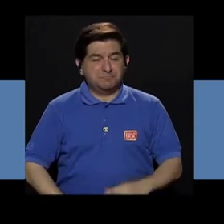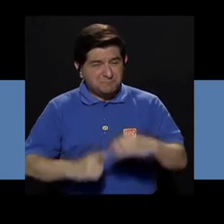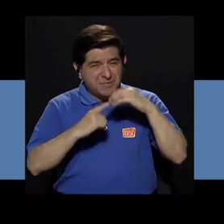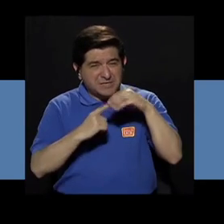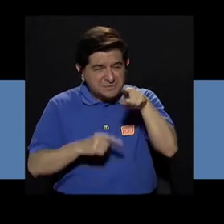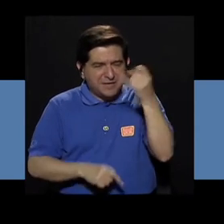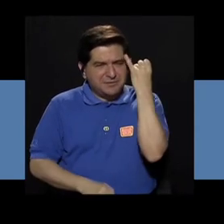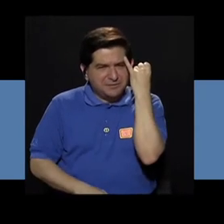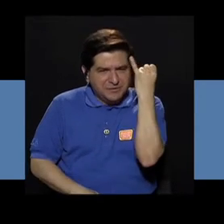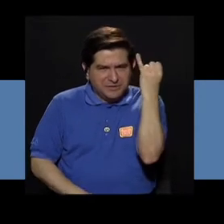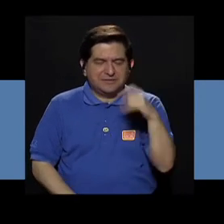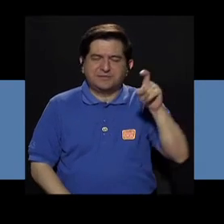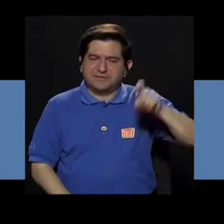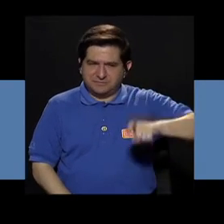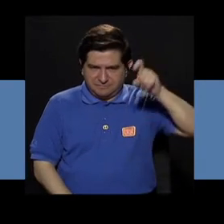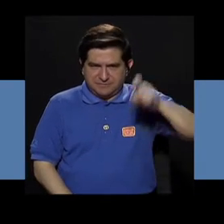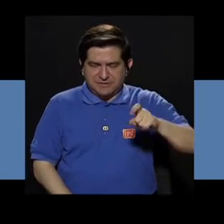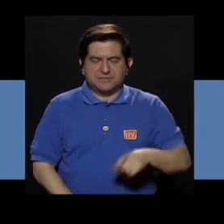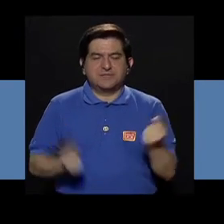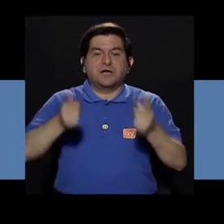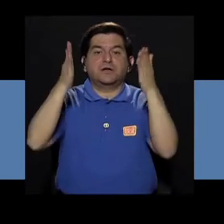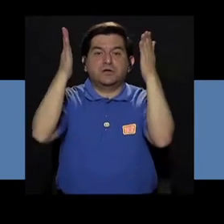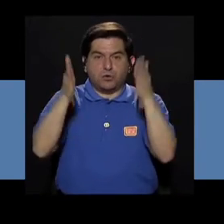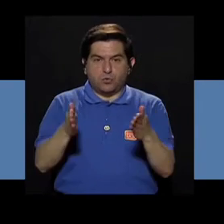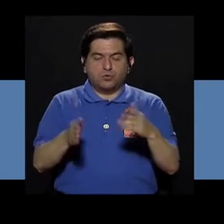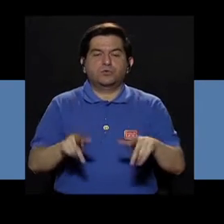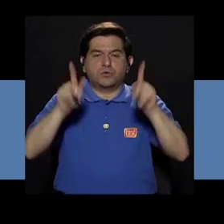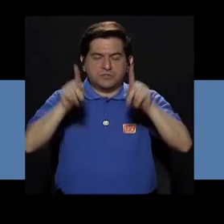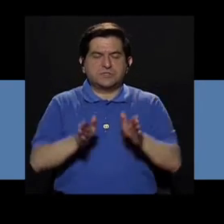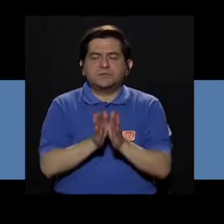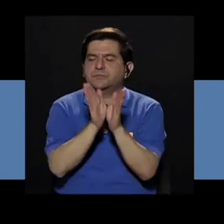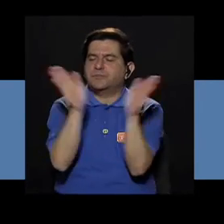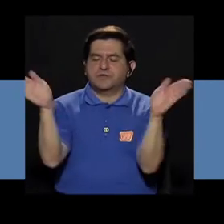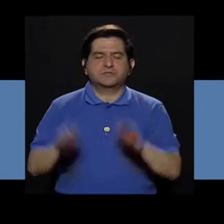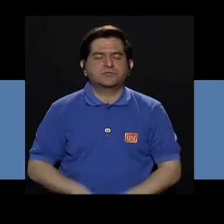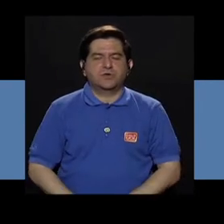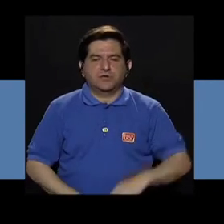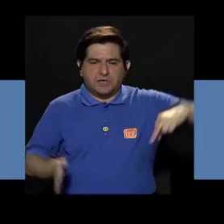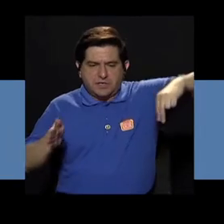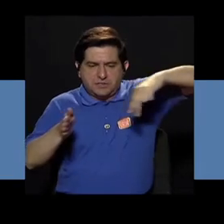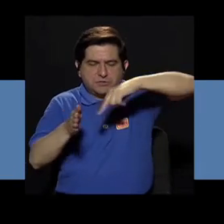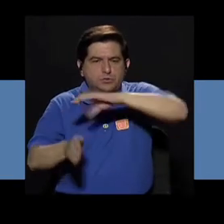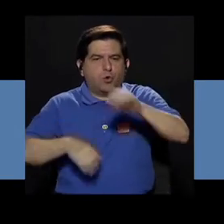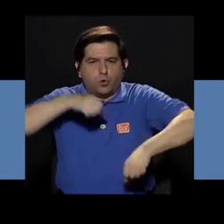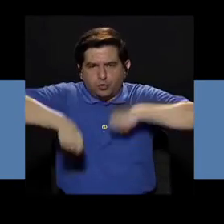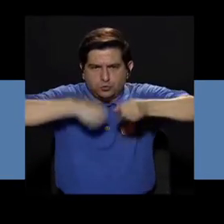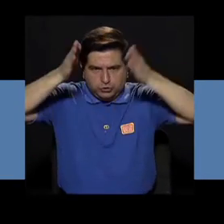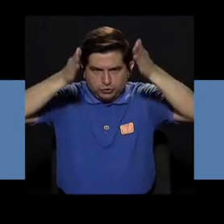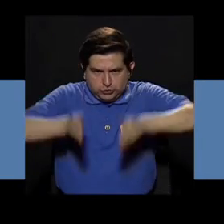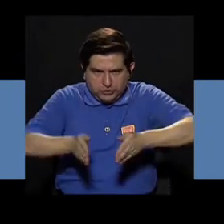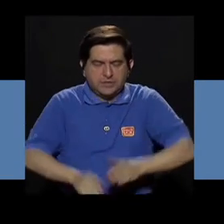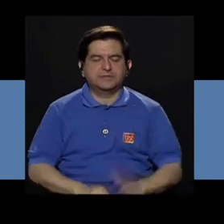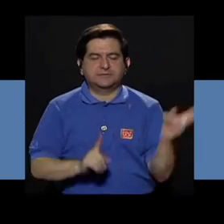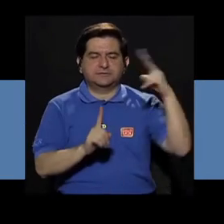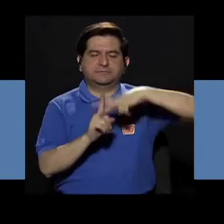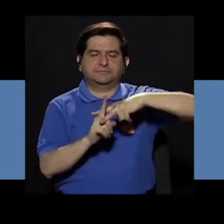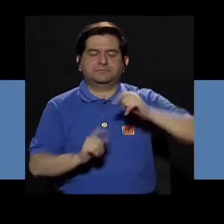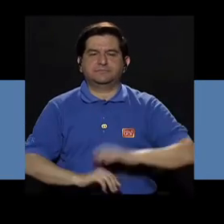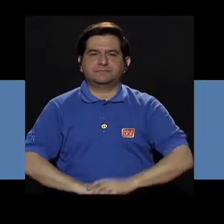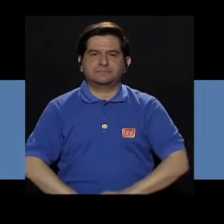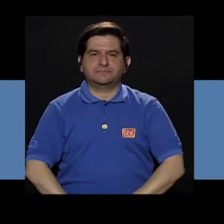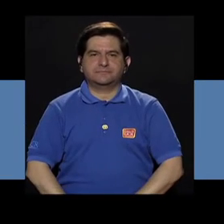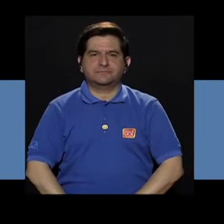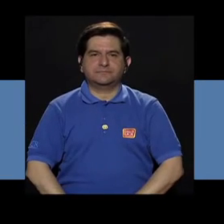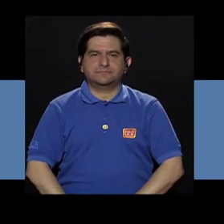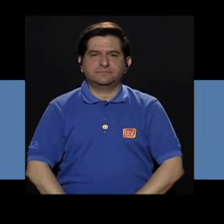y principalmente eso es lo que deberían los conductores y los usuarios en general, ciclistas y peatones,